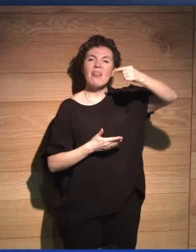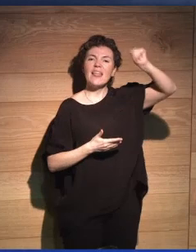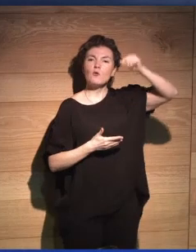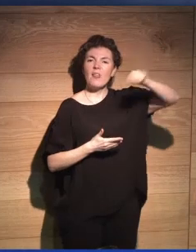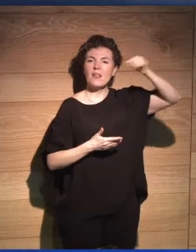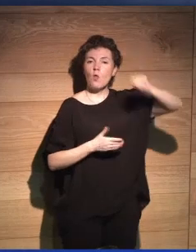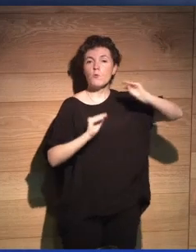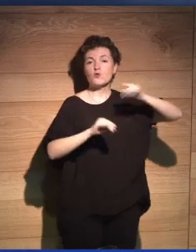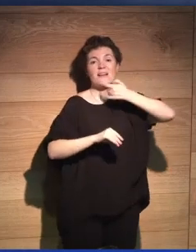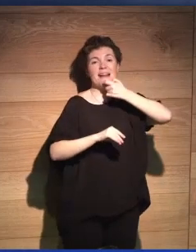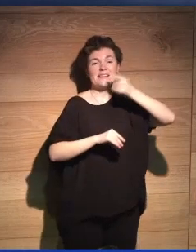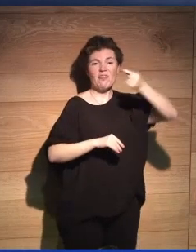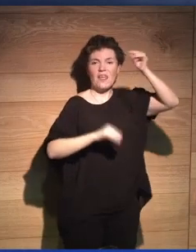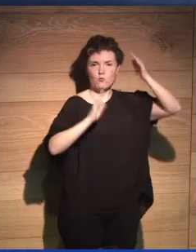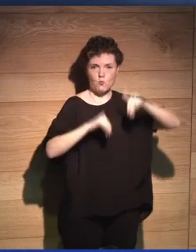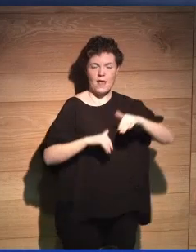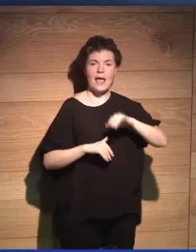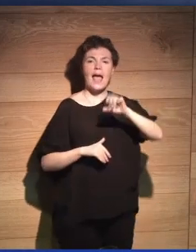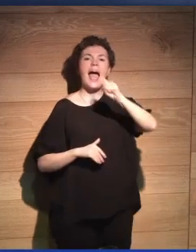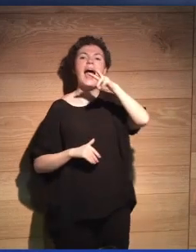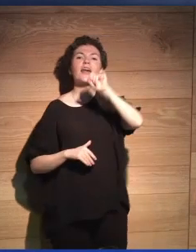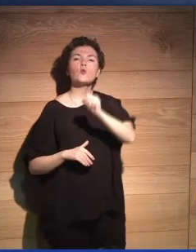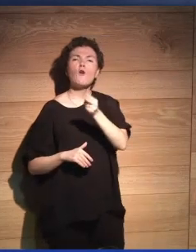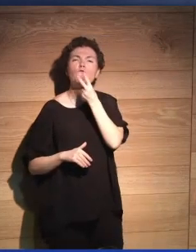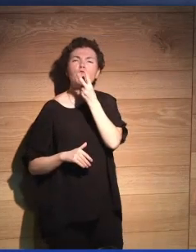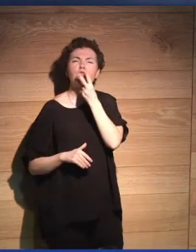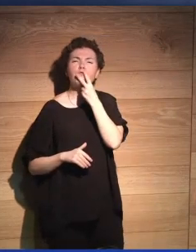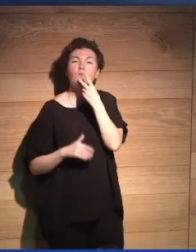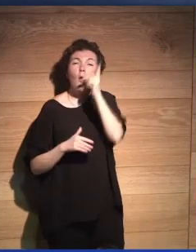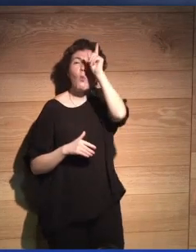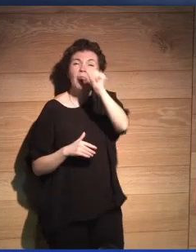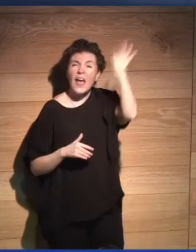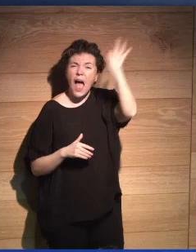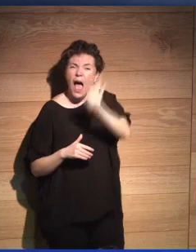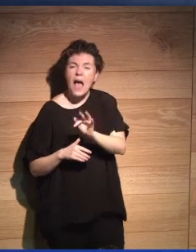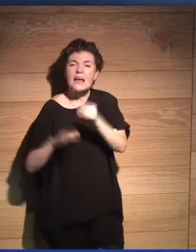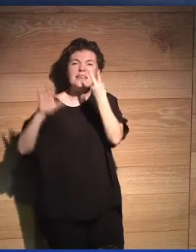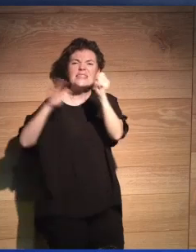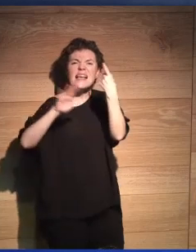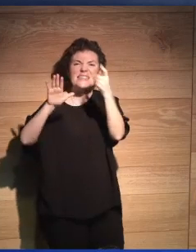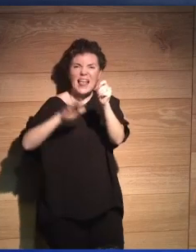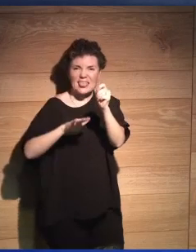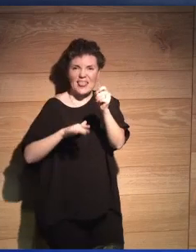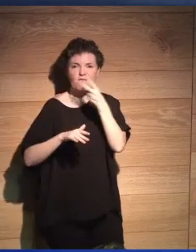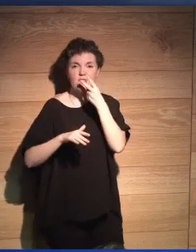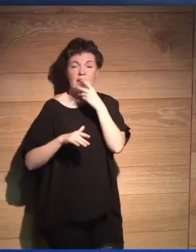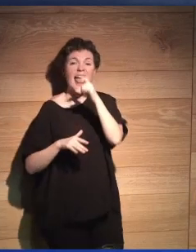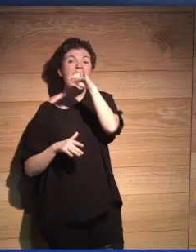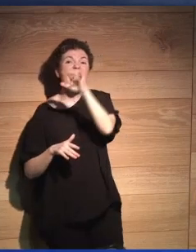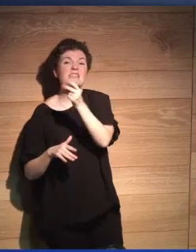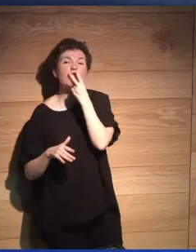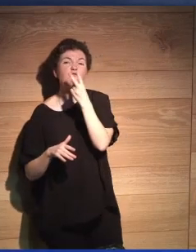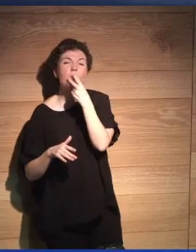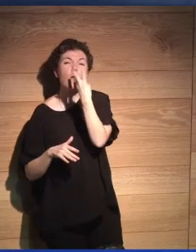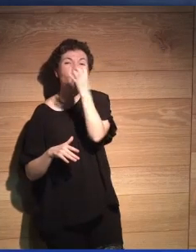acentos. Arturo fumaba 60 cigarrillos al día y Ilsa 40.